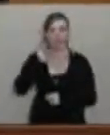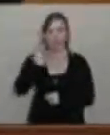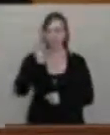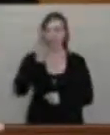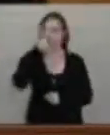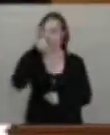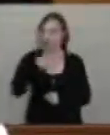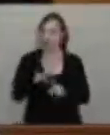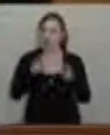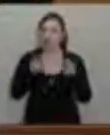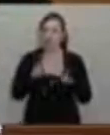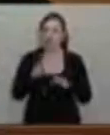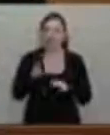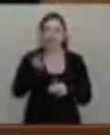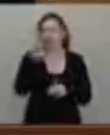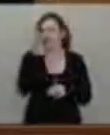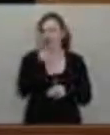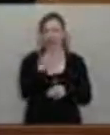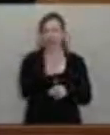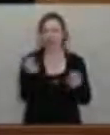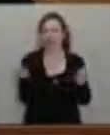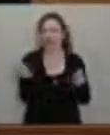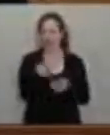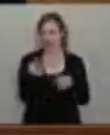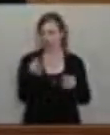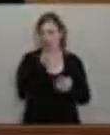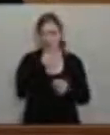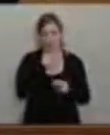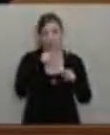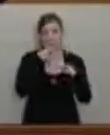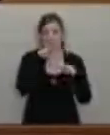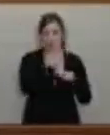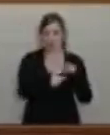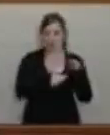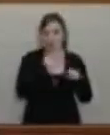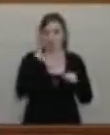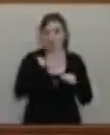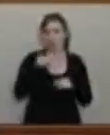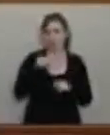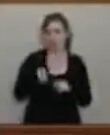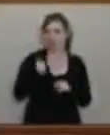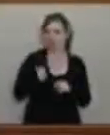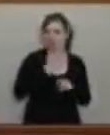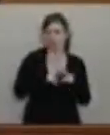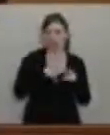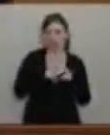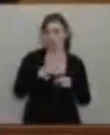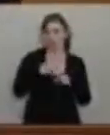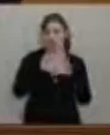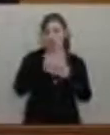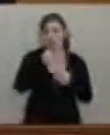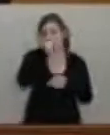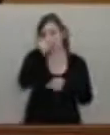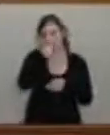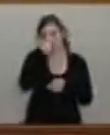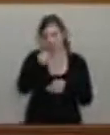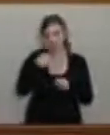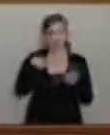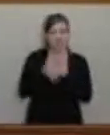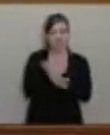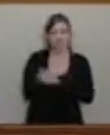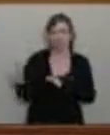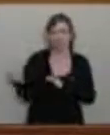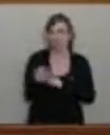bien, y esa sería una de las preguntas, es las tradicionales políticas socialistas que consistían en